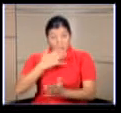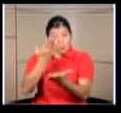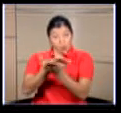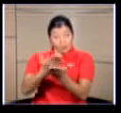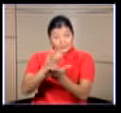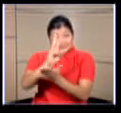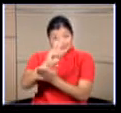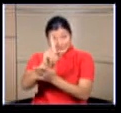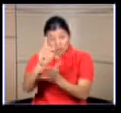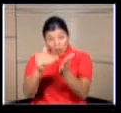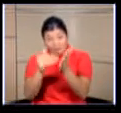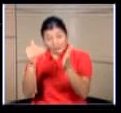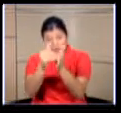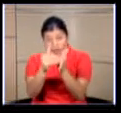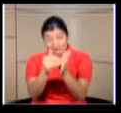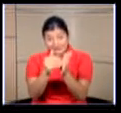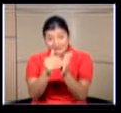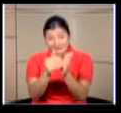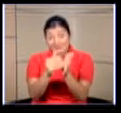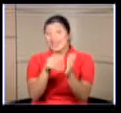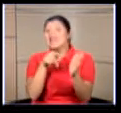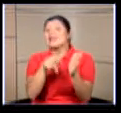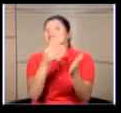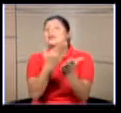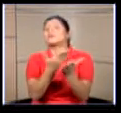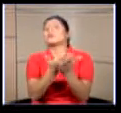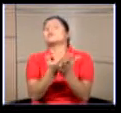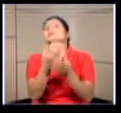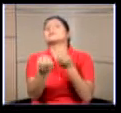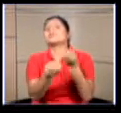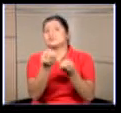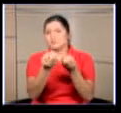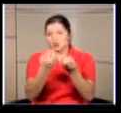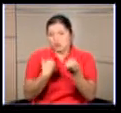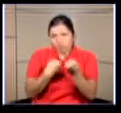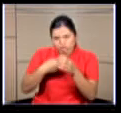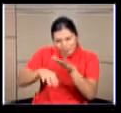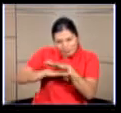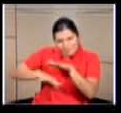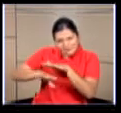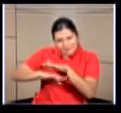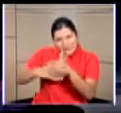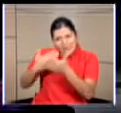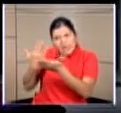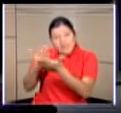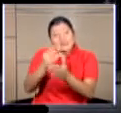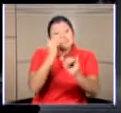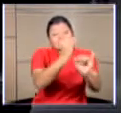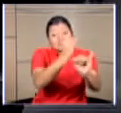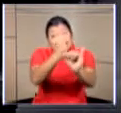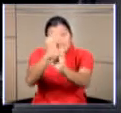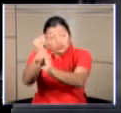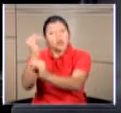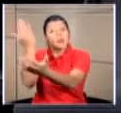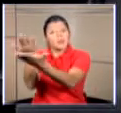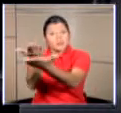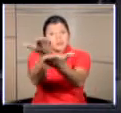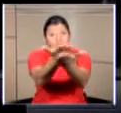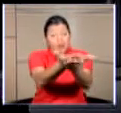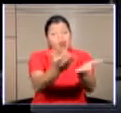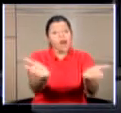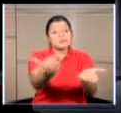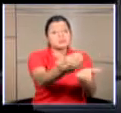61.000 millones, se sustentó en las propuestas mismas de las instituciones. Es decir, hubo un